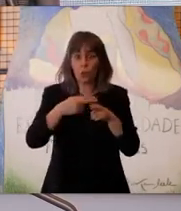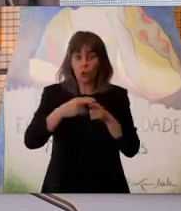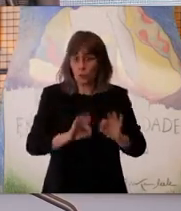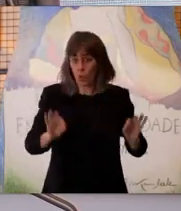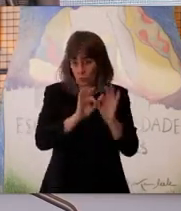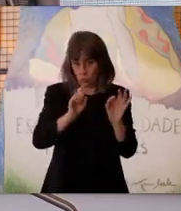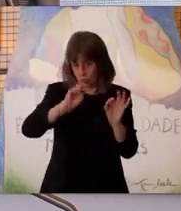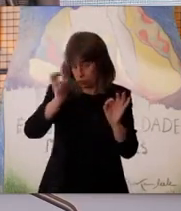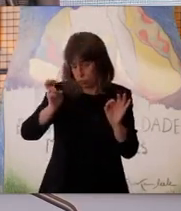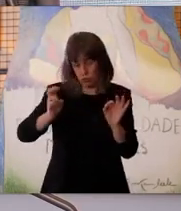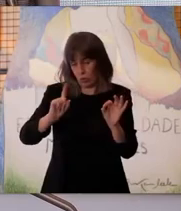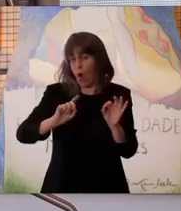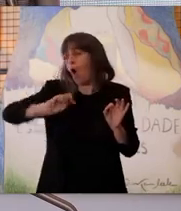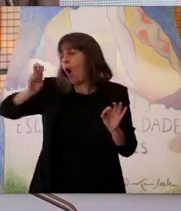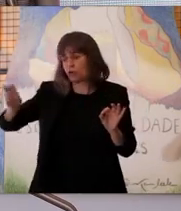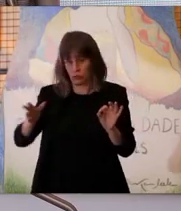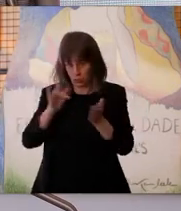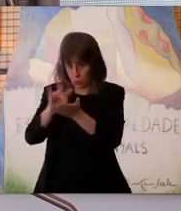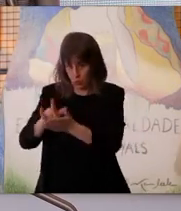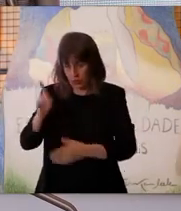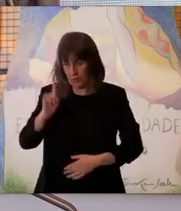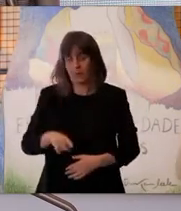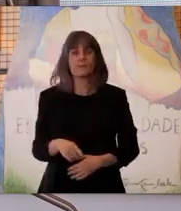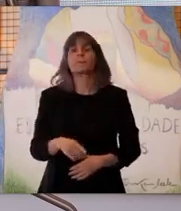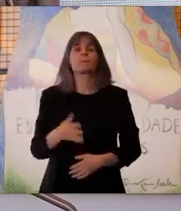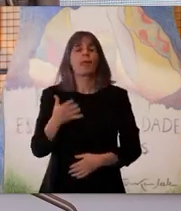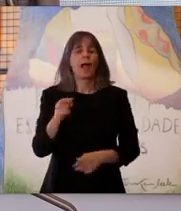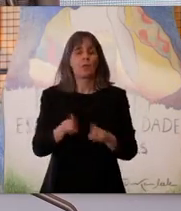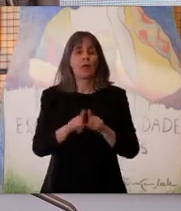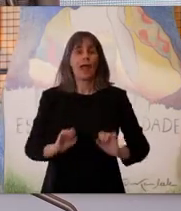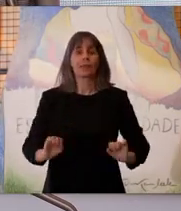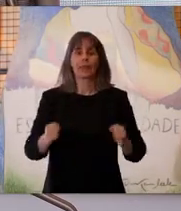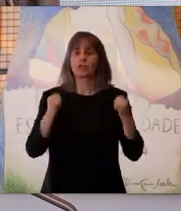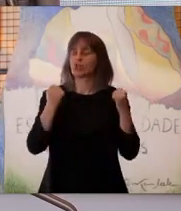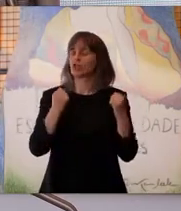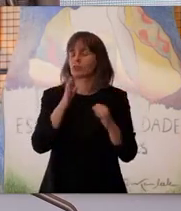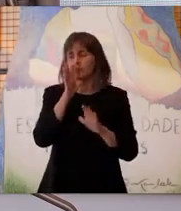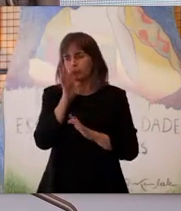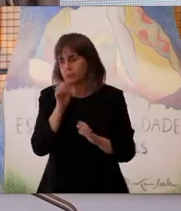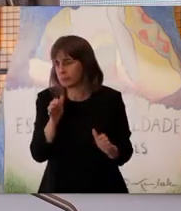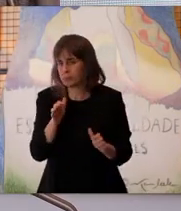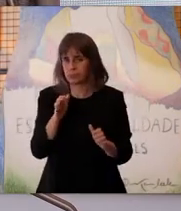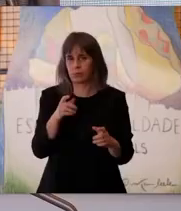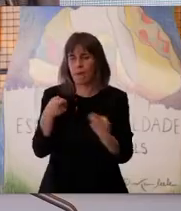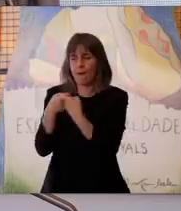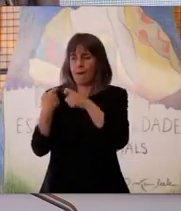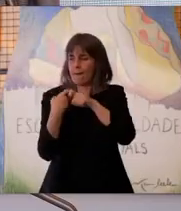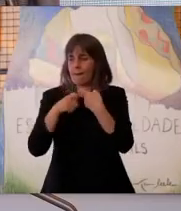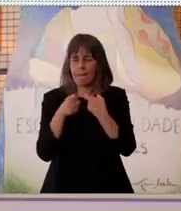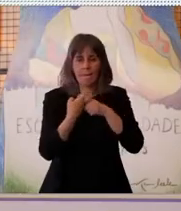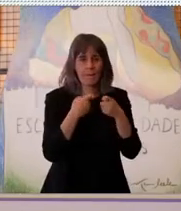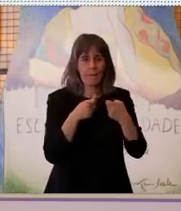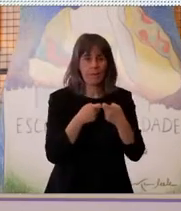de que bueno hubo una ha habido unas tensiones horrorosas entre nosotras que a nadie le importaban porque al final la decisión